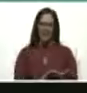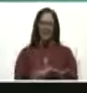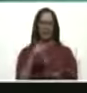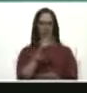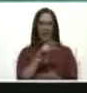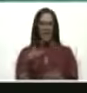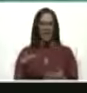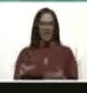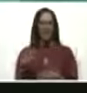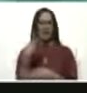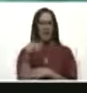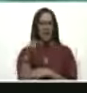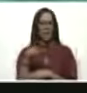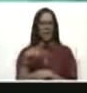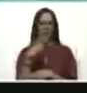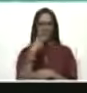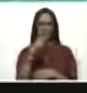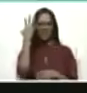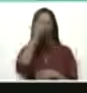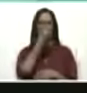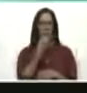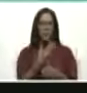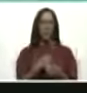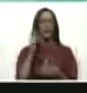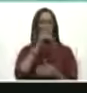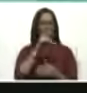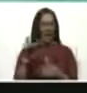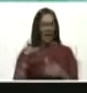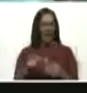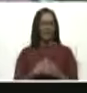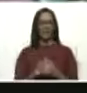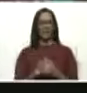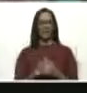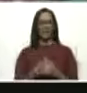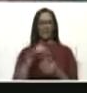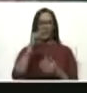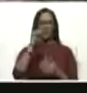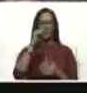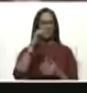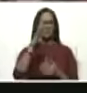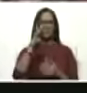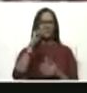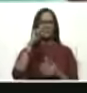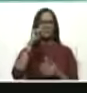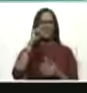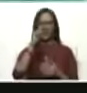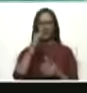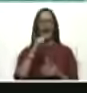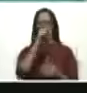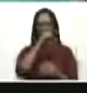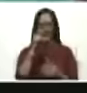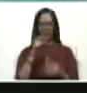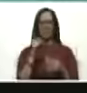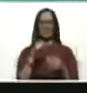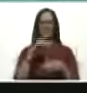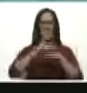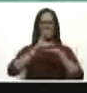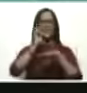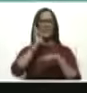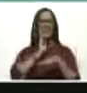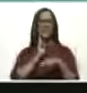de la parroquia Vista Hermosa, a la gente de Sabanita, a la gente de Ciudad Bolívar.